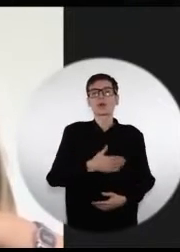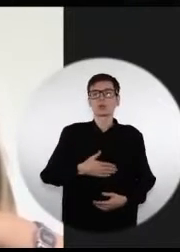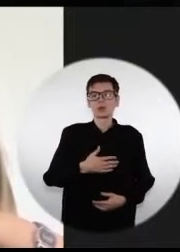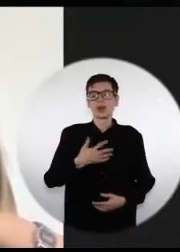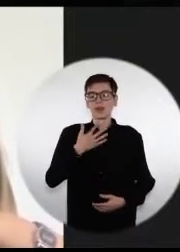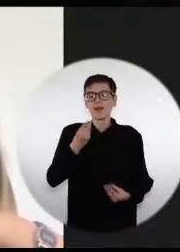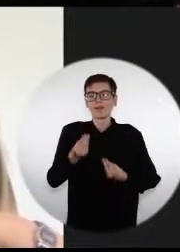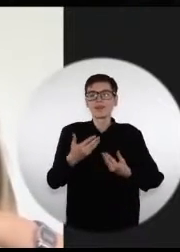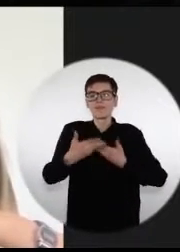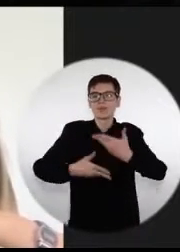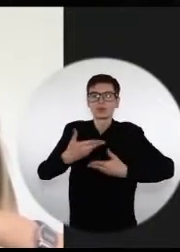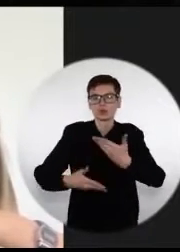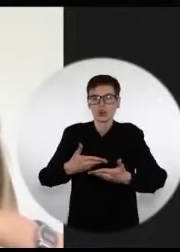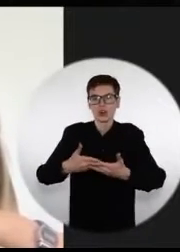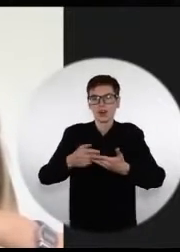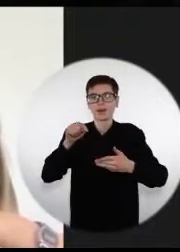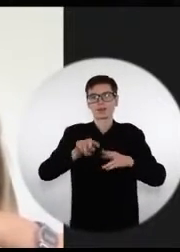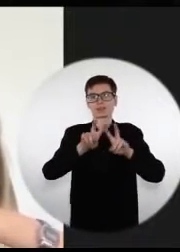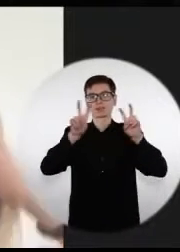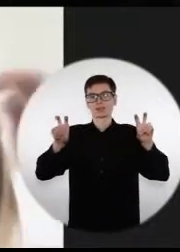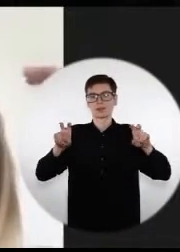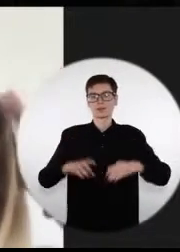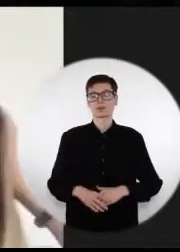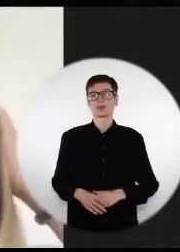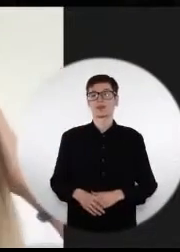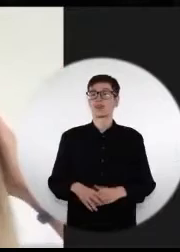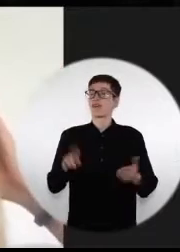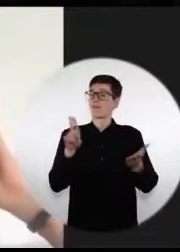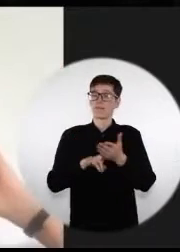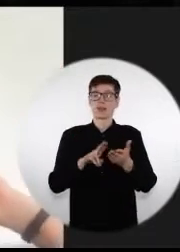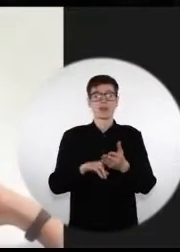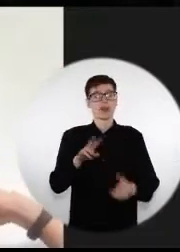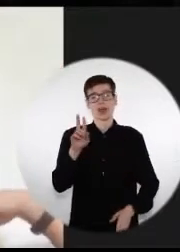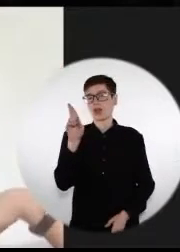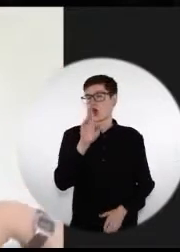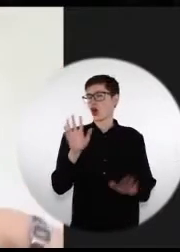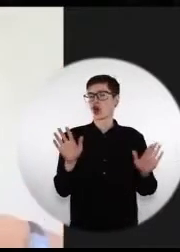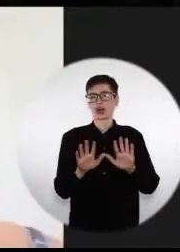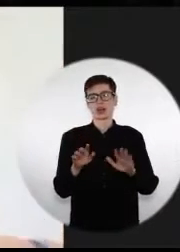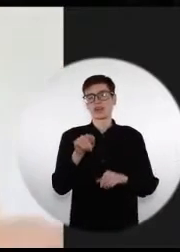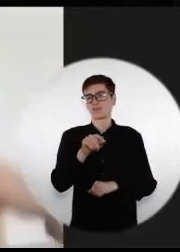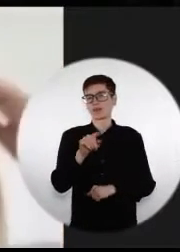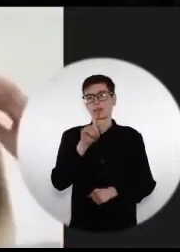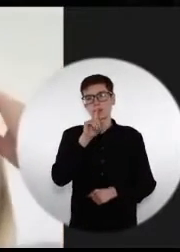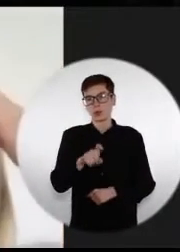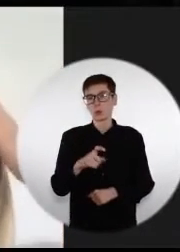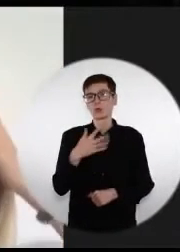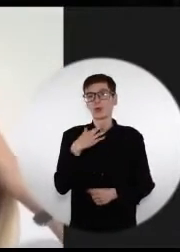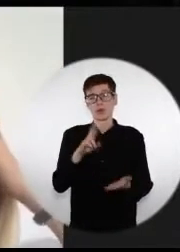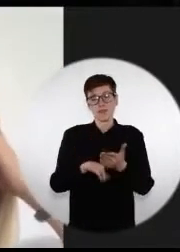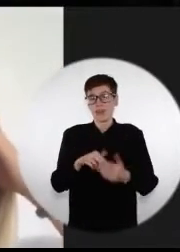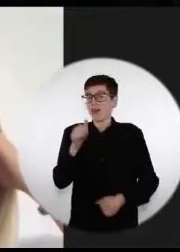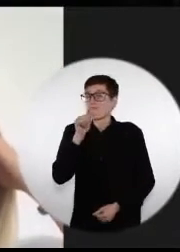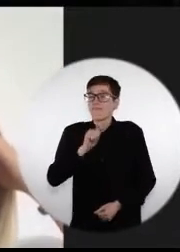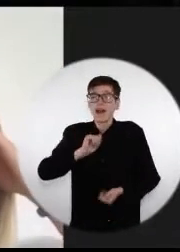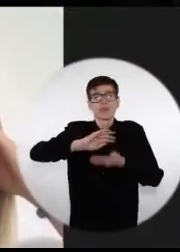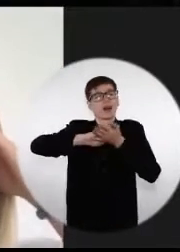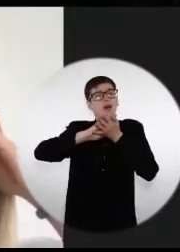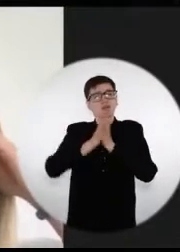se ve en algunas partes cierto pero cómo te gustaría que estuviera la cosa funcionando en esa materia